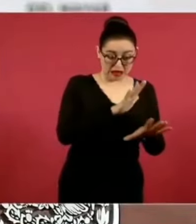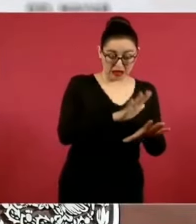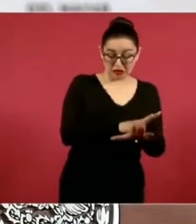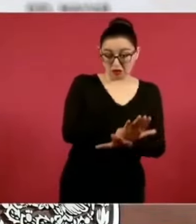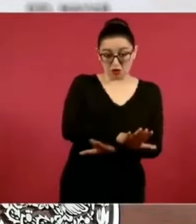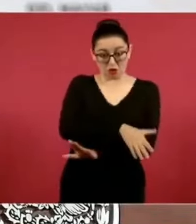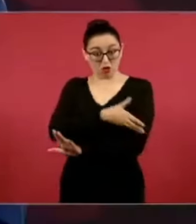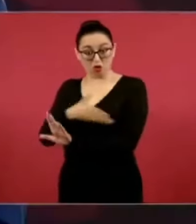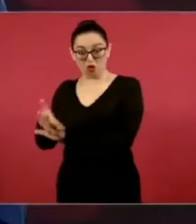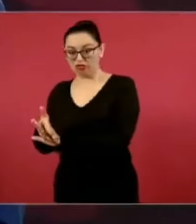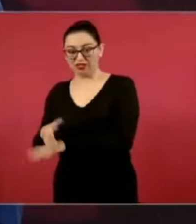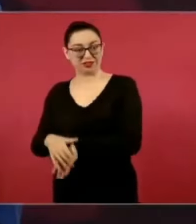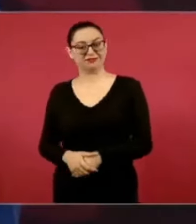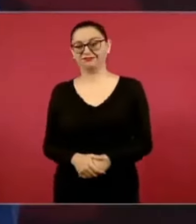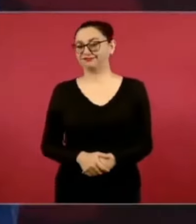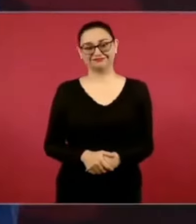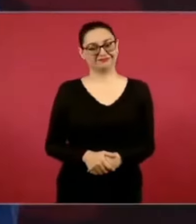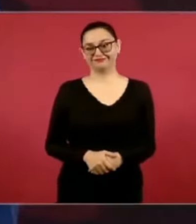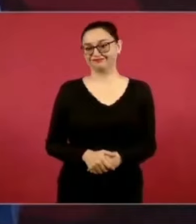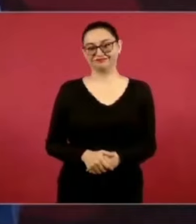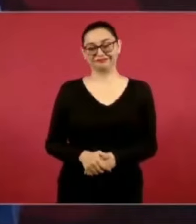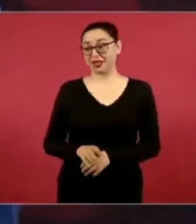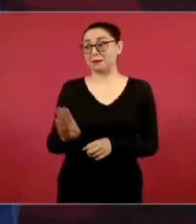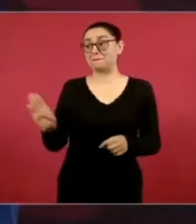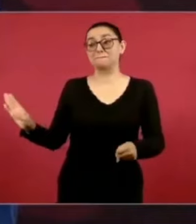es a favor de los trabajadores.